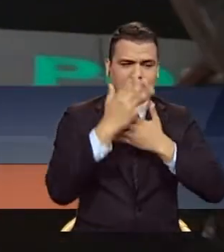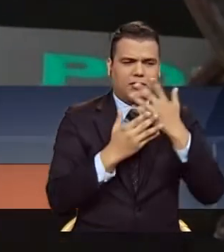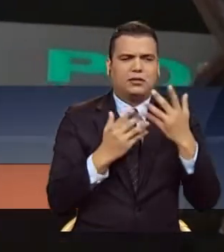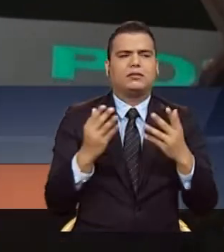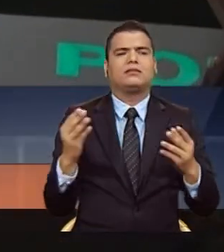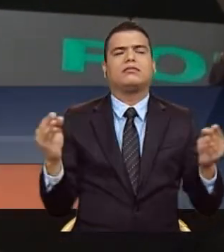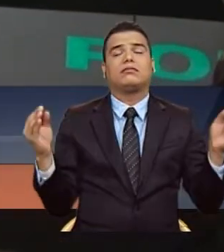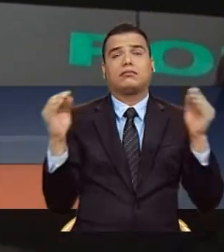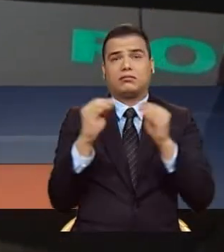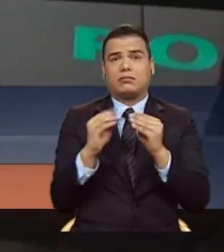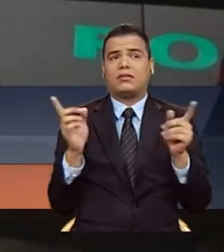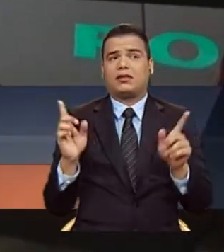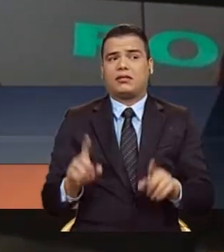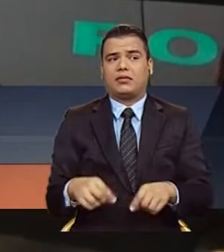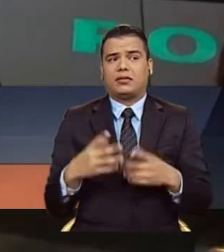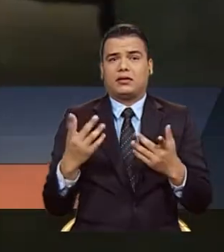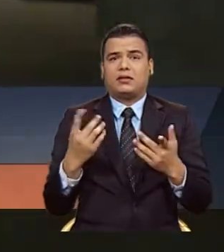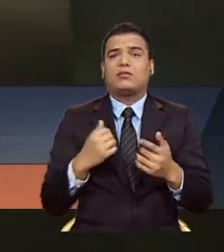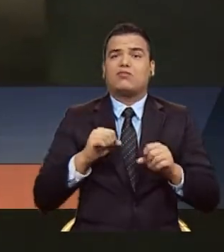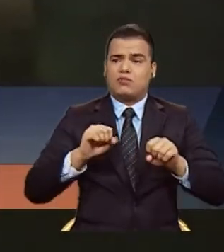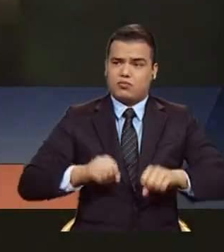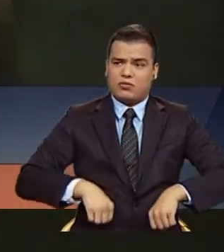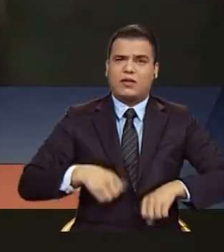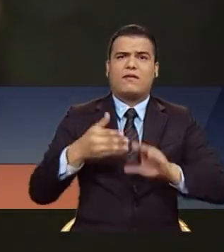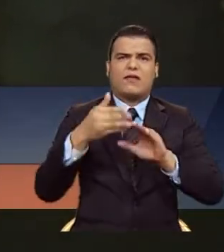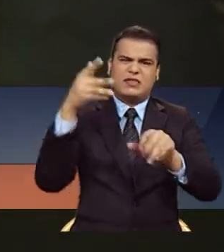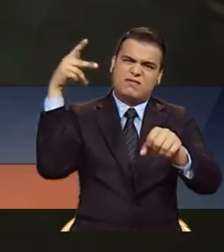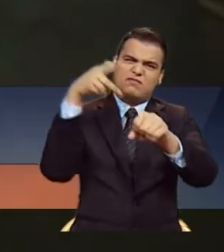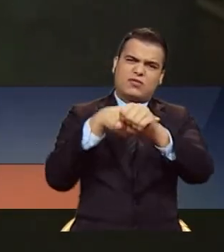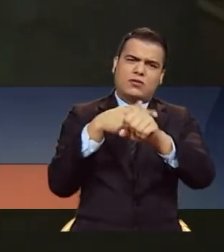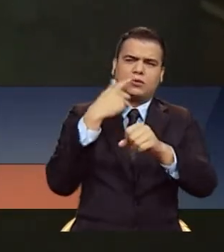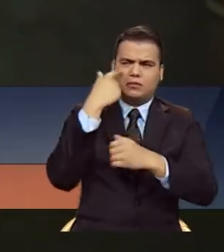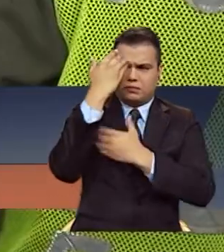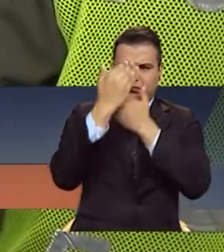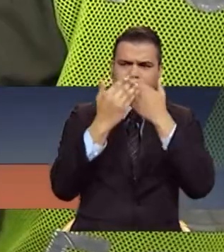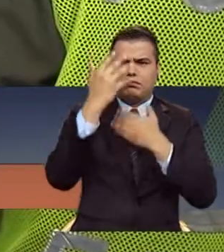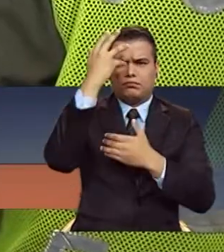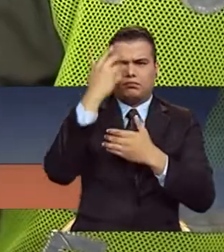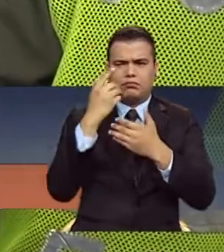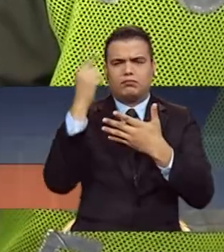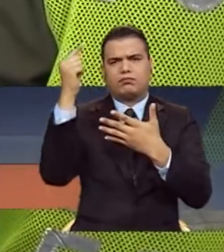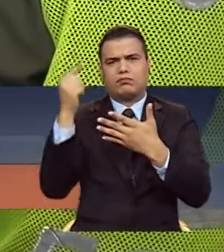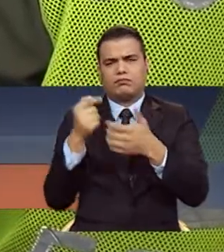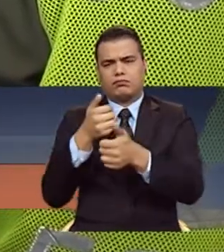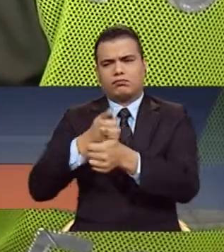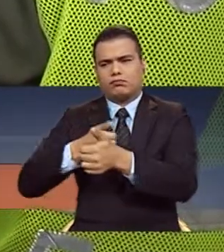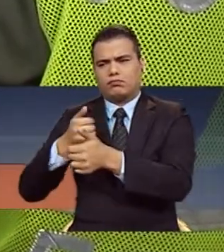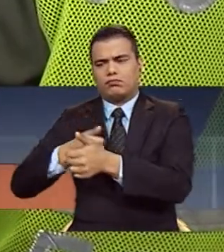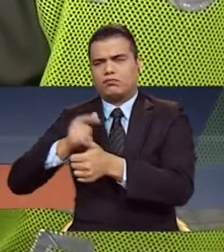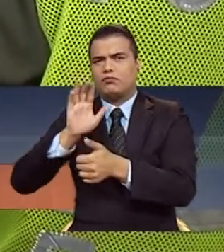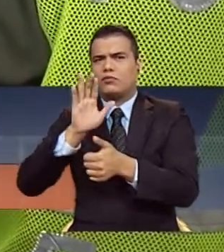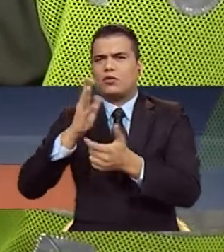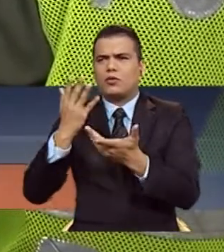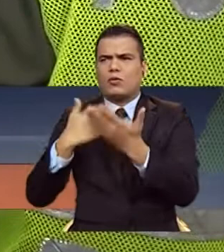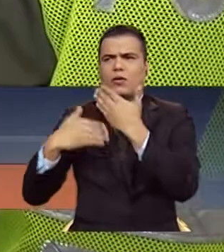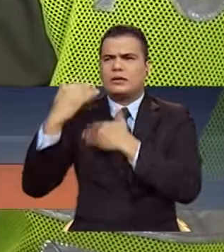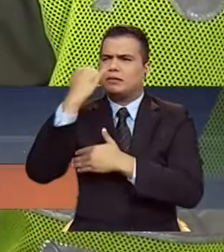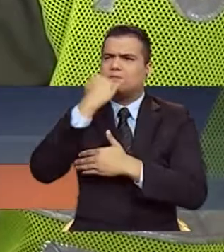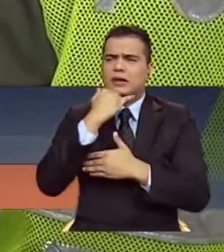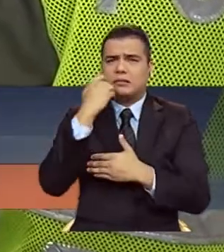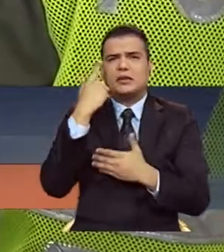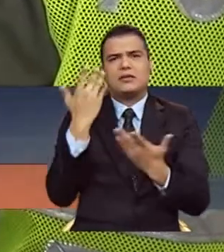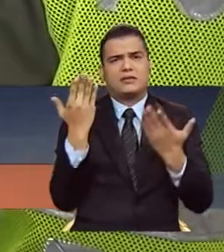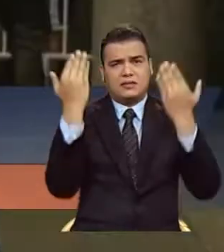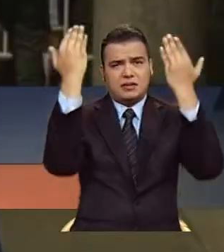su capacidad lesiva. Revisamos sus antecedentes y sirve en una forma estratégica para reducir